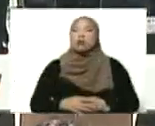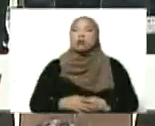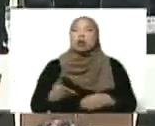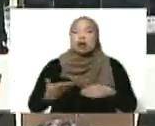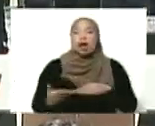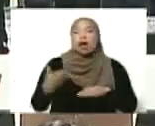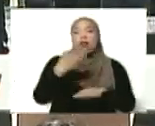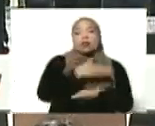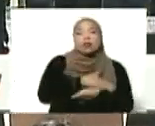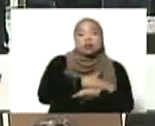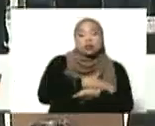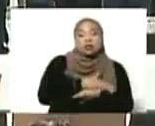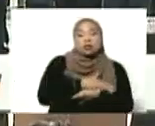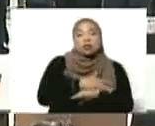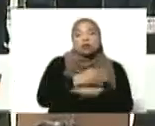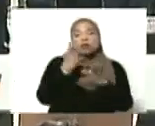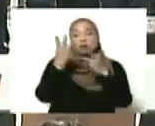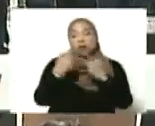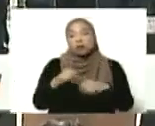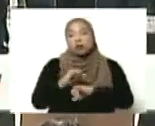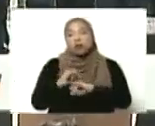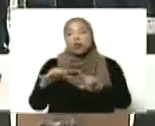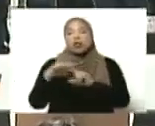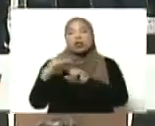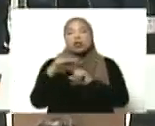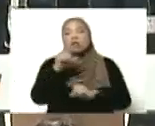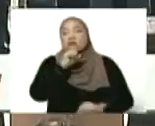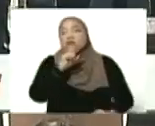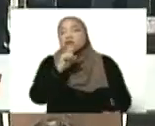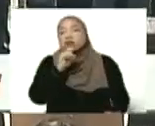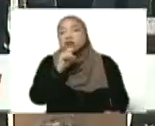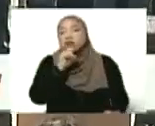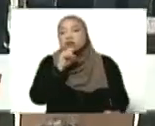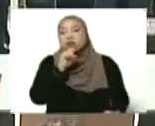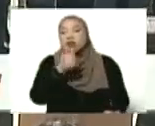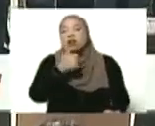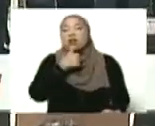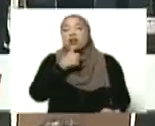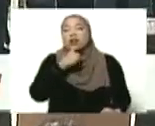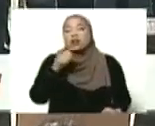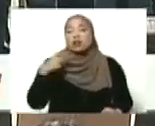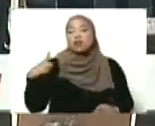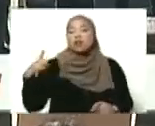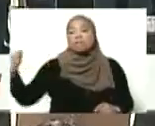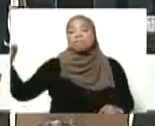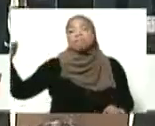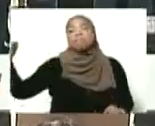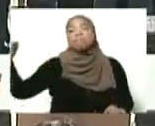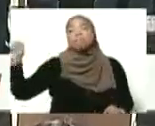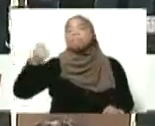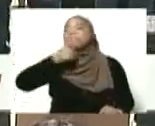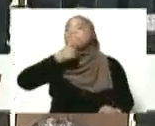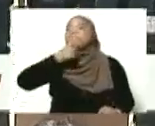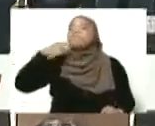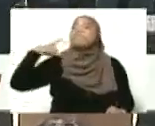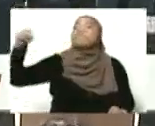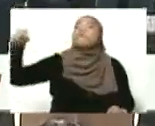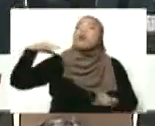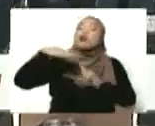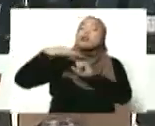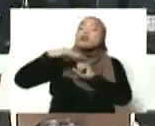Antes y cuando la cosa se ponía dura. A ver quiénes eran los que se iban. ¿Por qué?